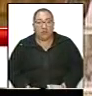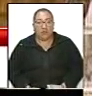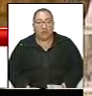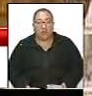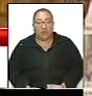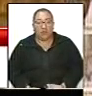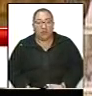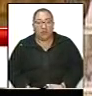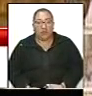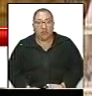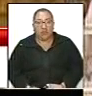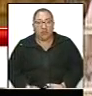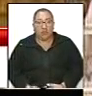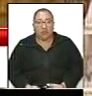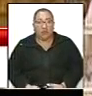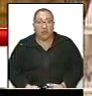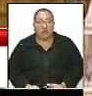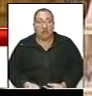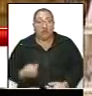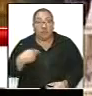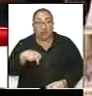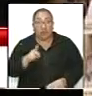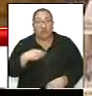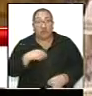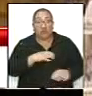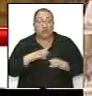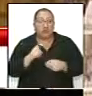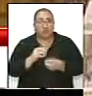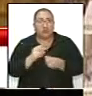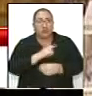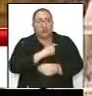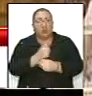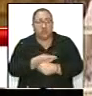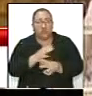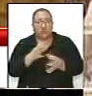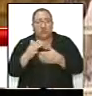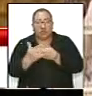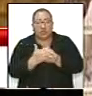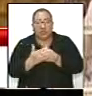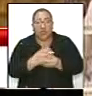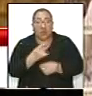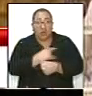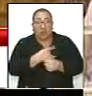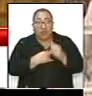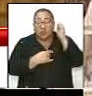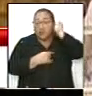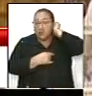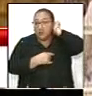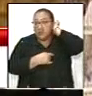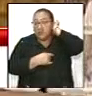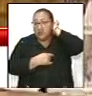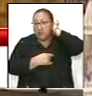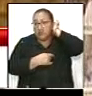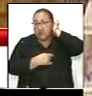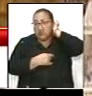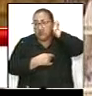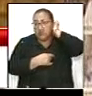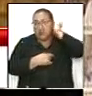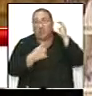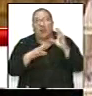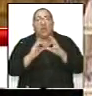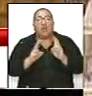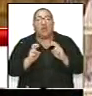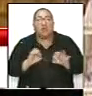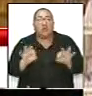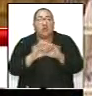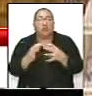Para eso nosotros hemos hecho muchos esfuerzos de acercarnos a las universidades. Hemos tenido una presencia